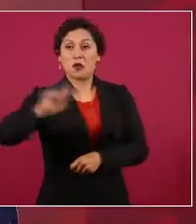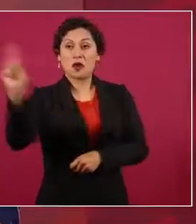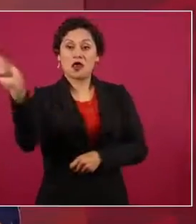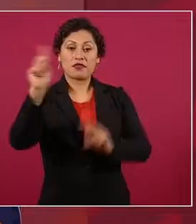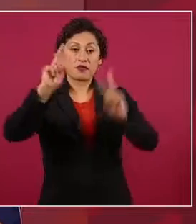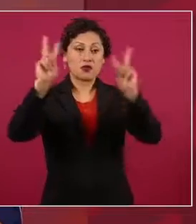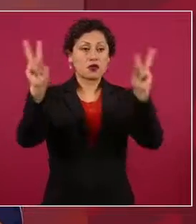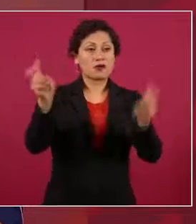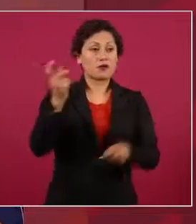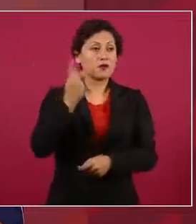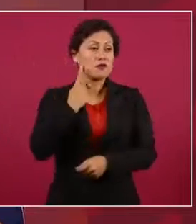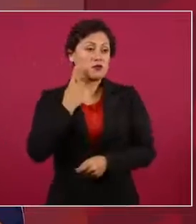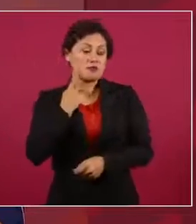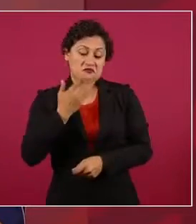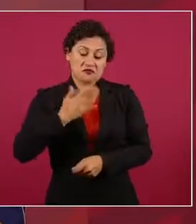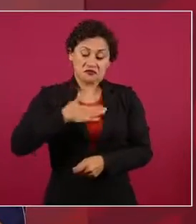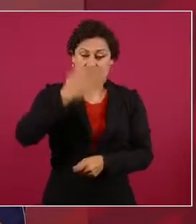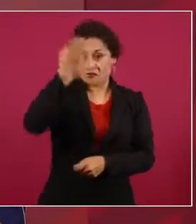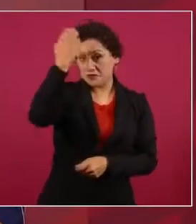politólogos,